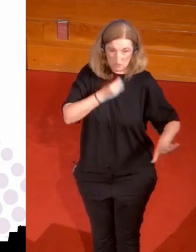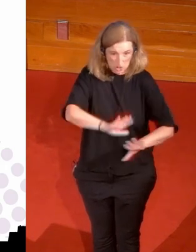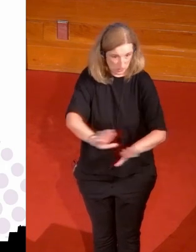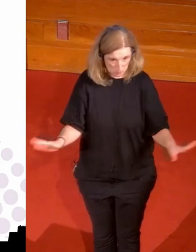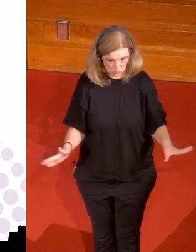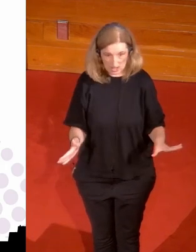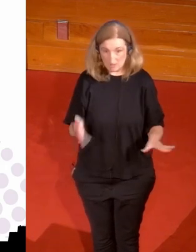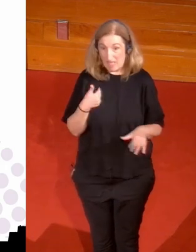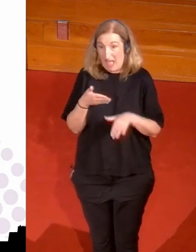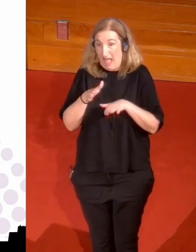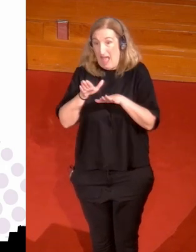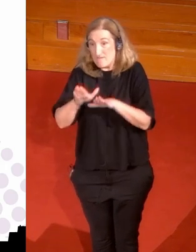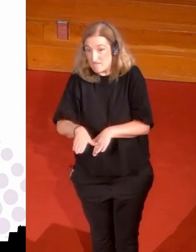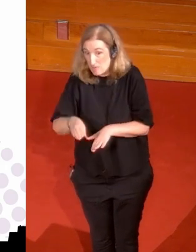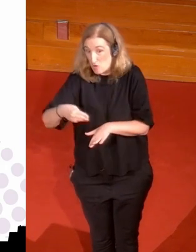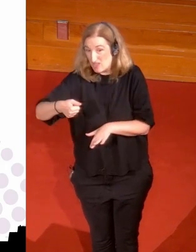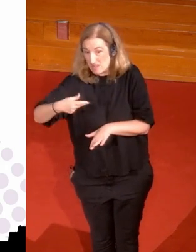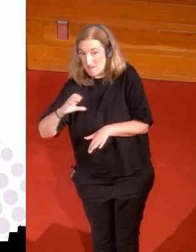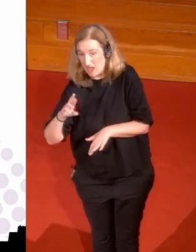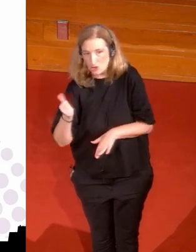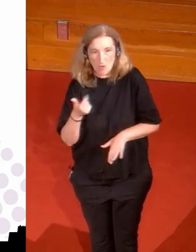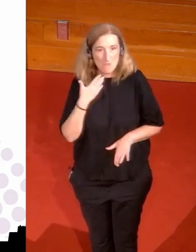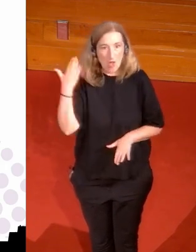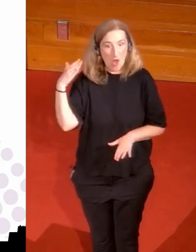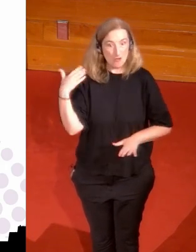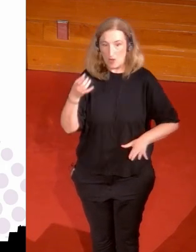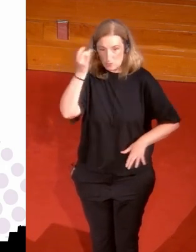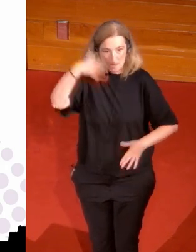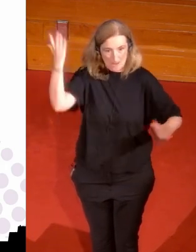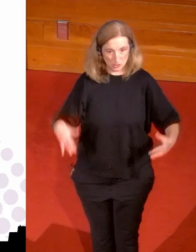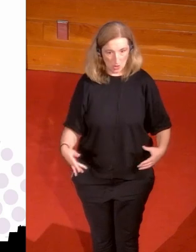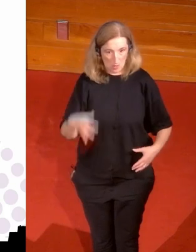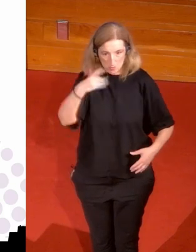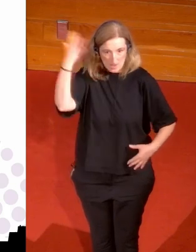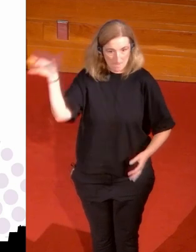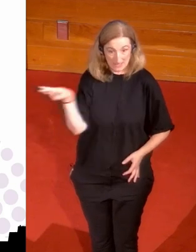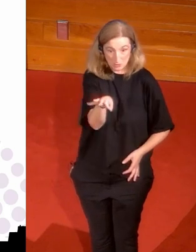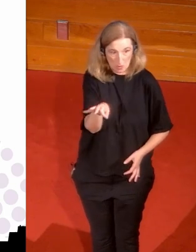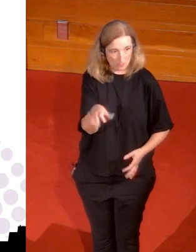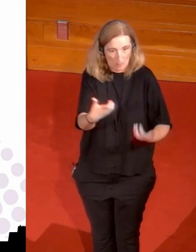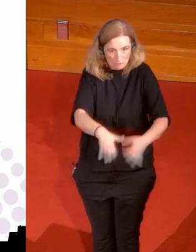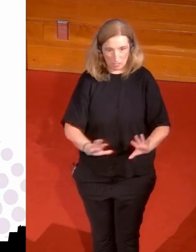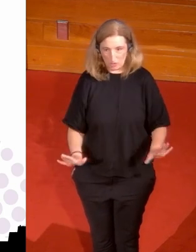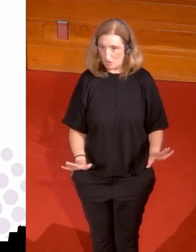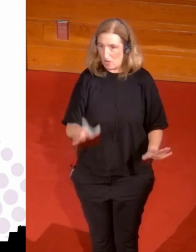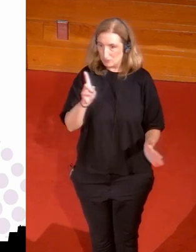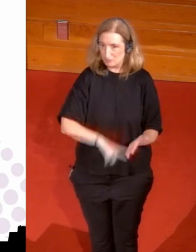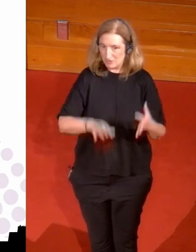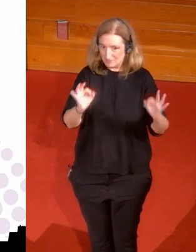a macron es claro es que macron fue un invento un invento que funcionó